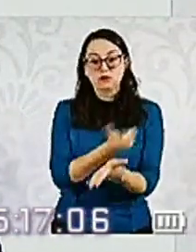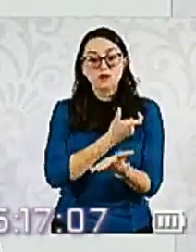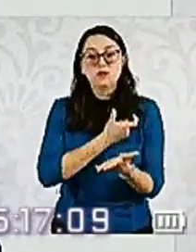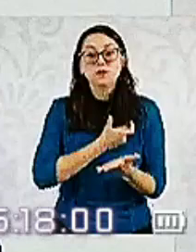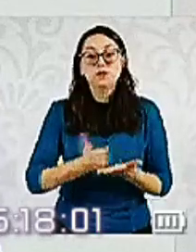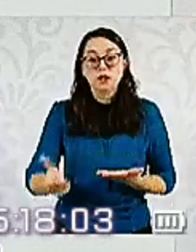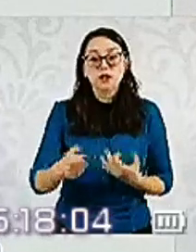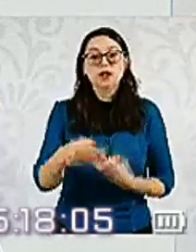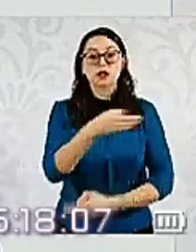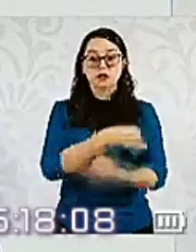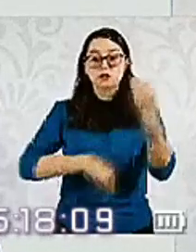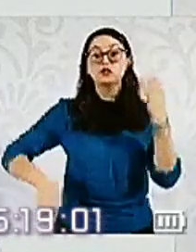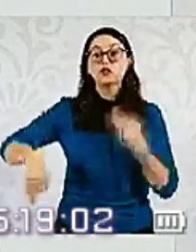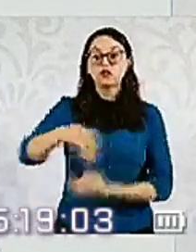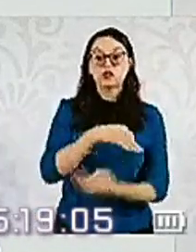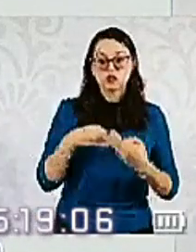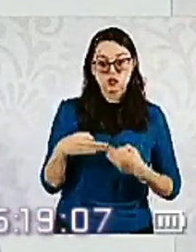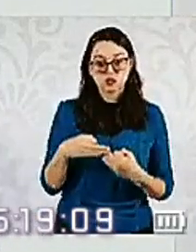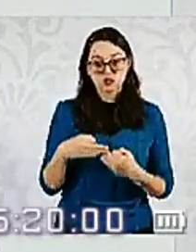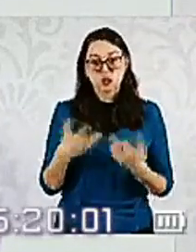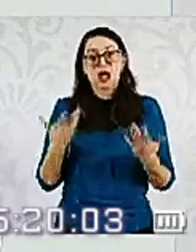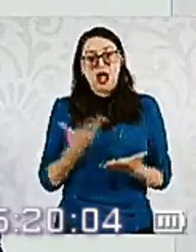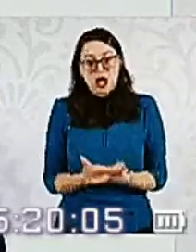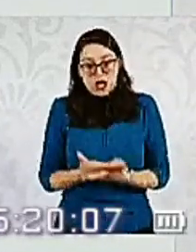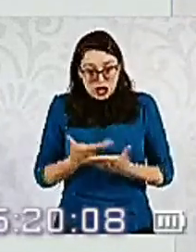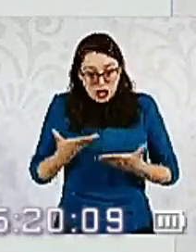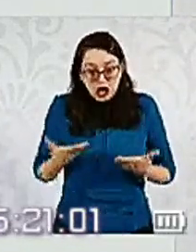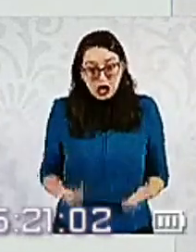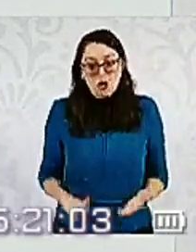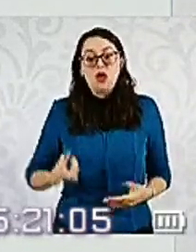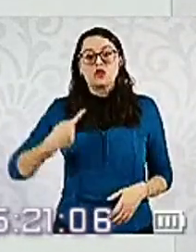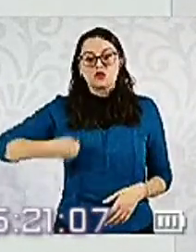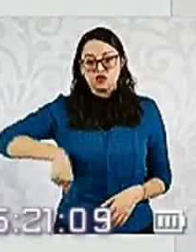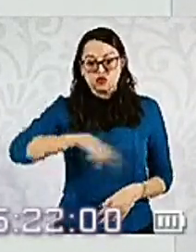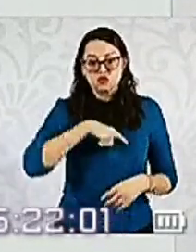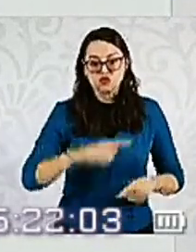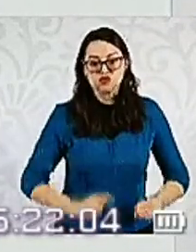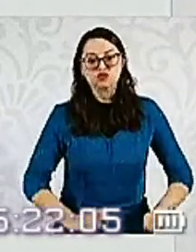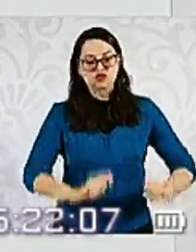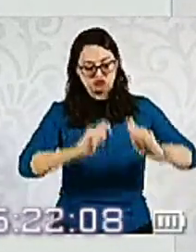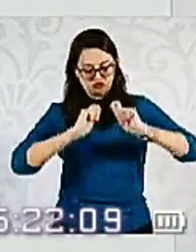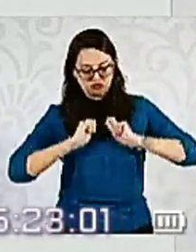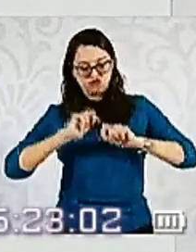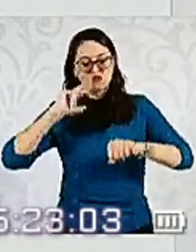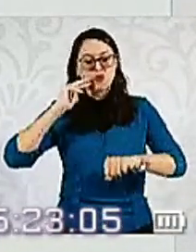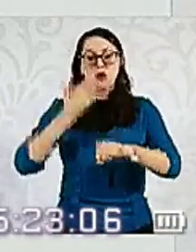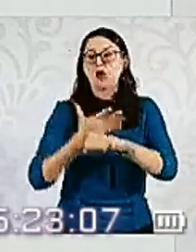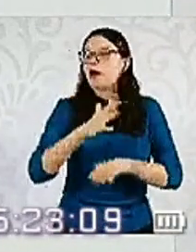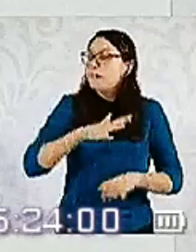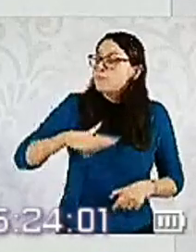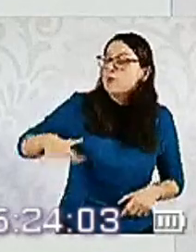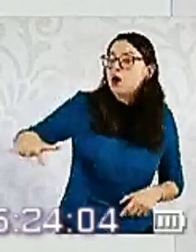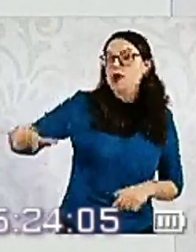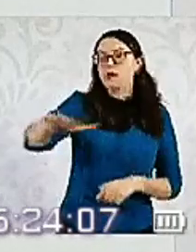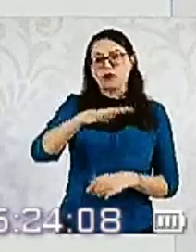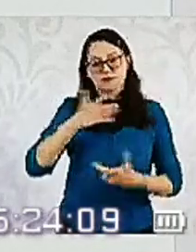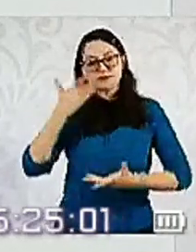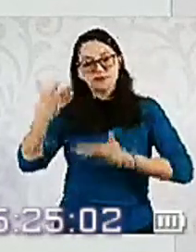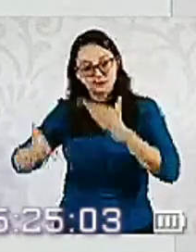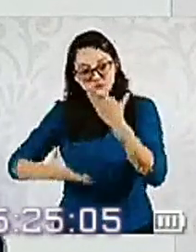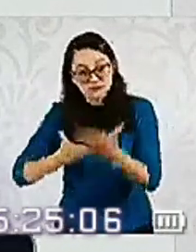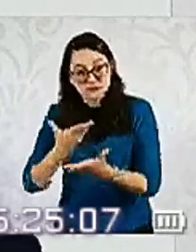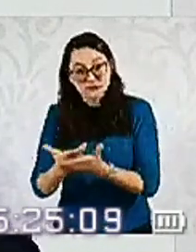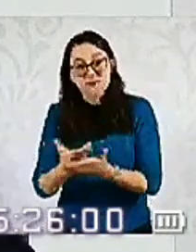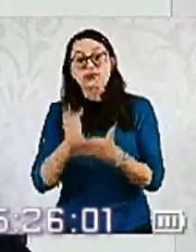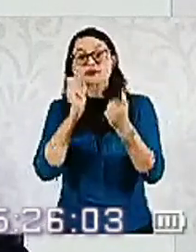servidores públicos lo que estamos viendo es que estamos trabajando para el pueblo. Y también vino una mística de